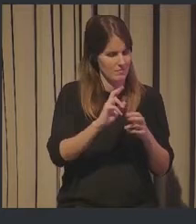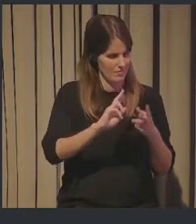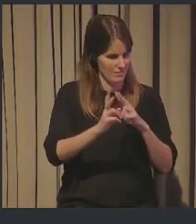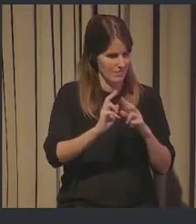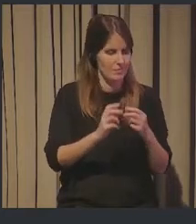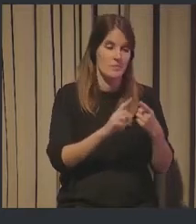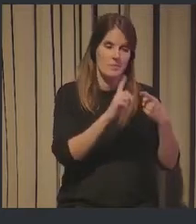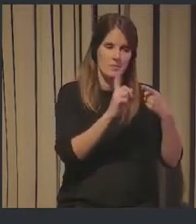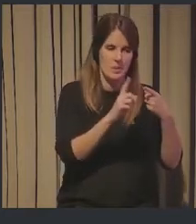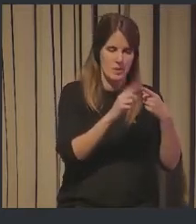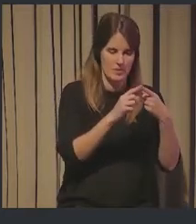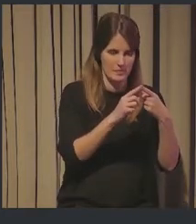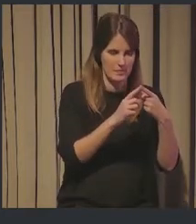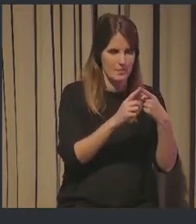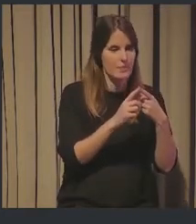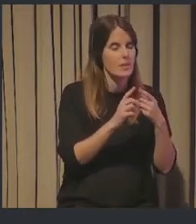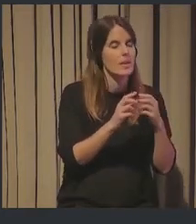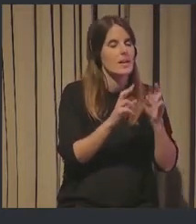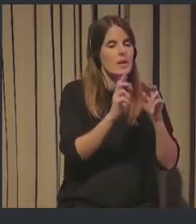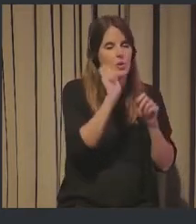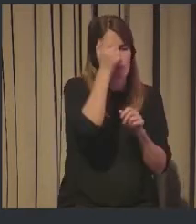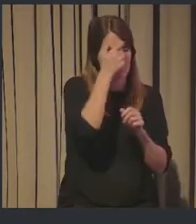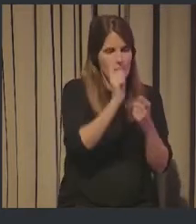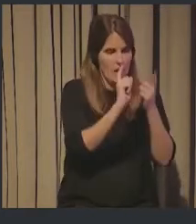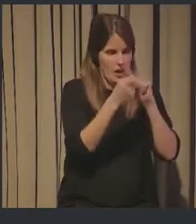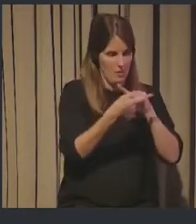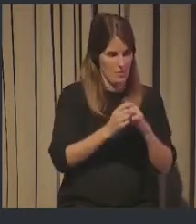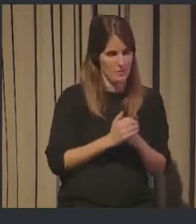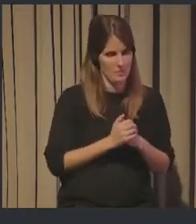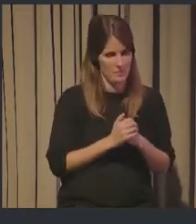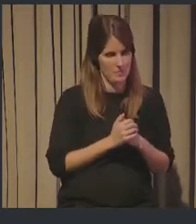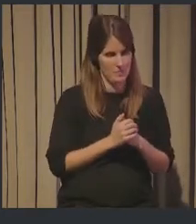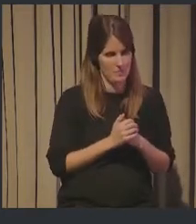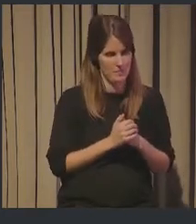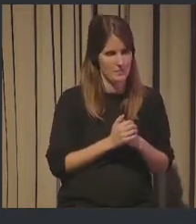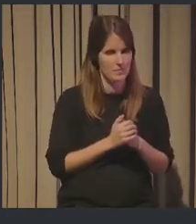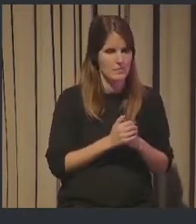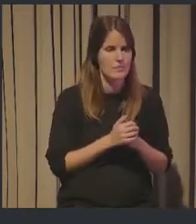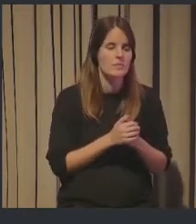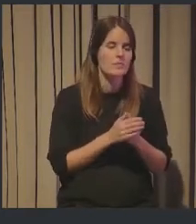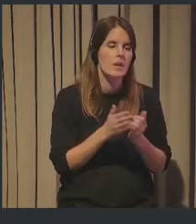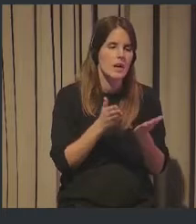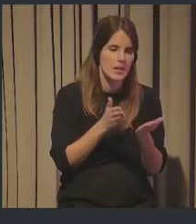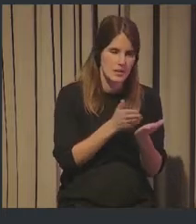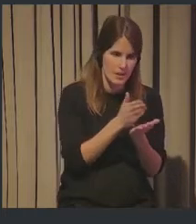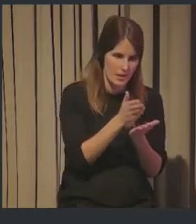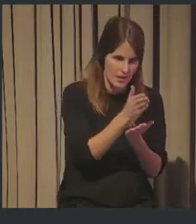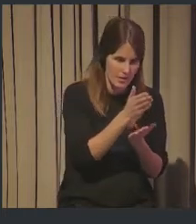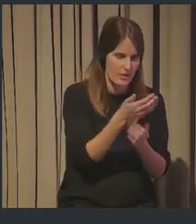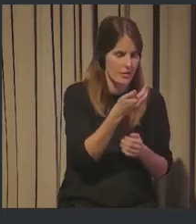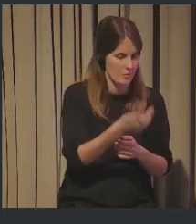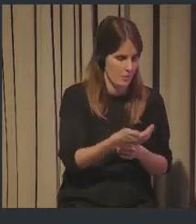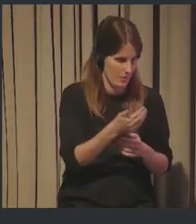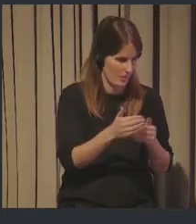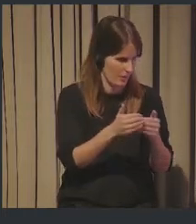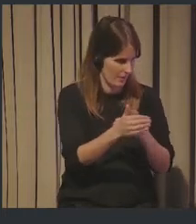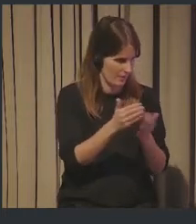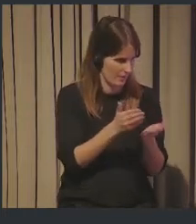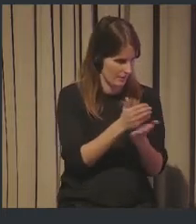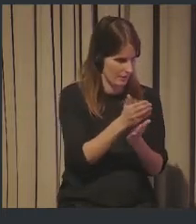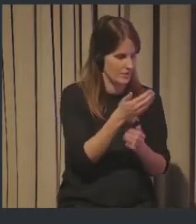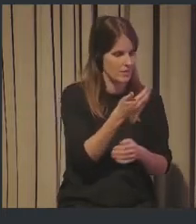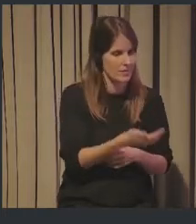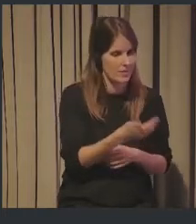hablemos del primer aspecto, el cambio. Tendencias es un mundo importante en vuestro mundo y en nuestro mundo. Y ahora